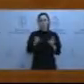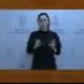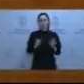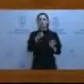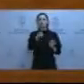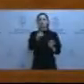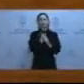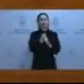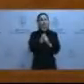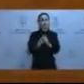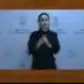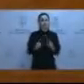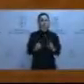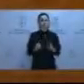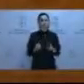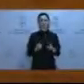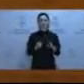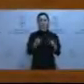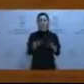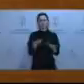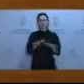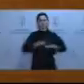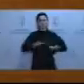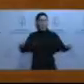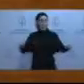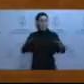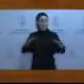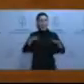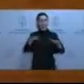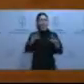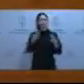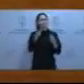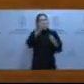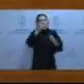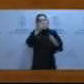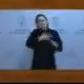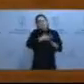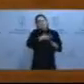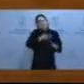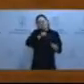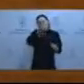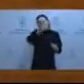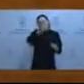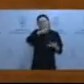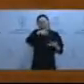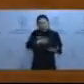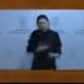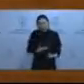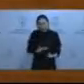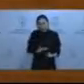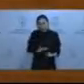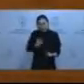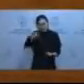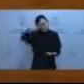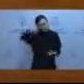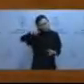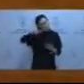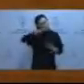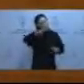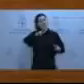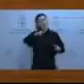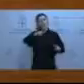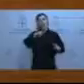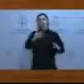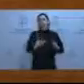elaborado. Aquellos que confiaban en la supuesta bondad de los socialistas serán ahora plenamente conscientes de cuán